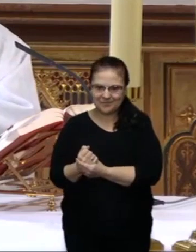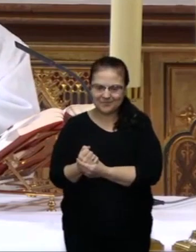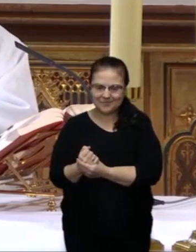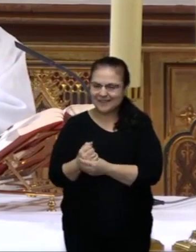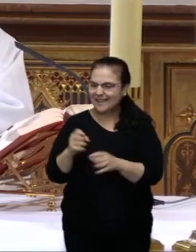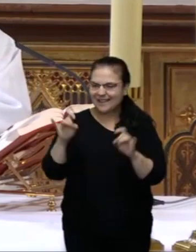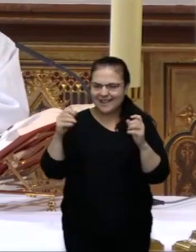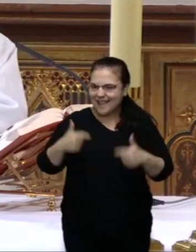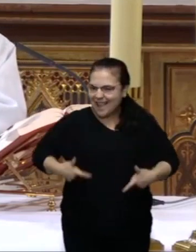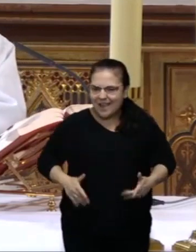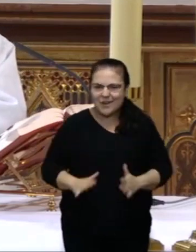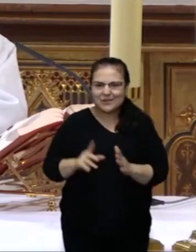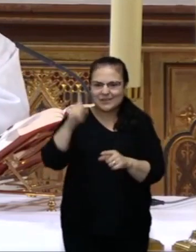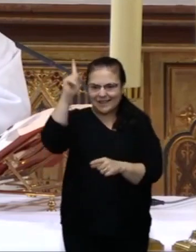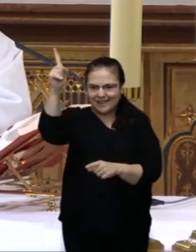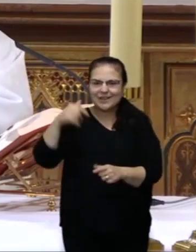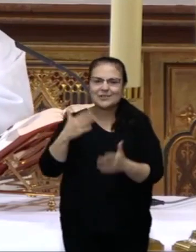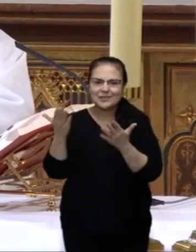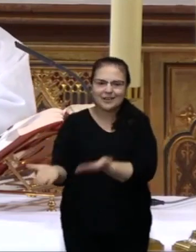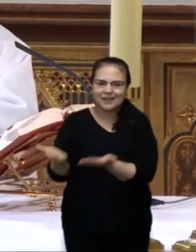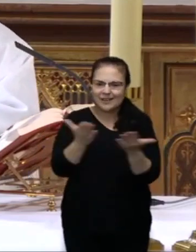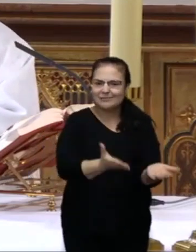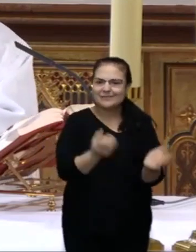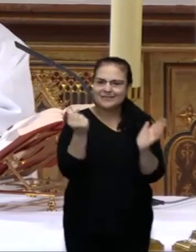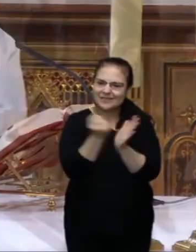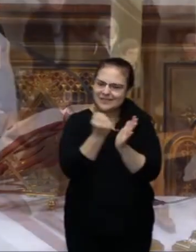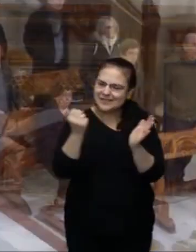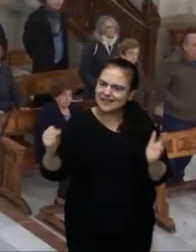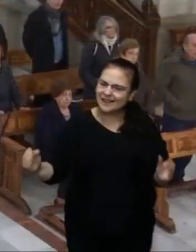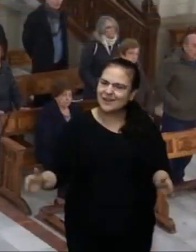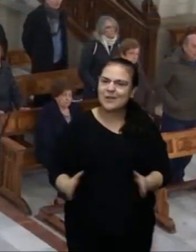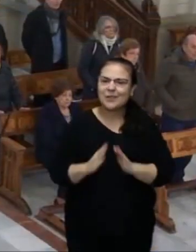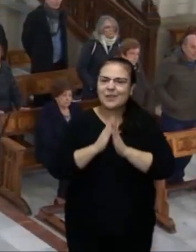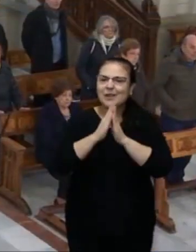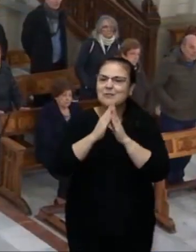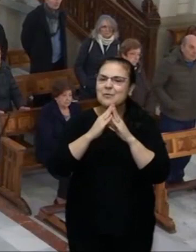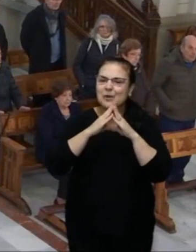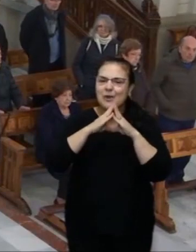Como hijos de Dios, intercambiemos ahora un signo de comunión fraterna.